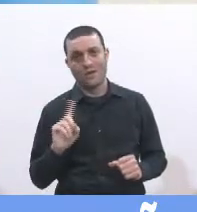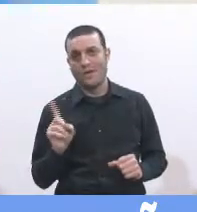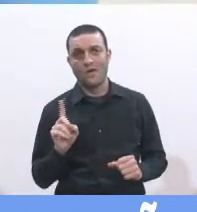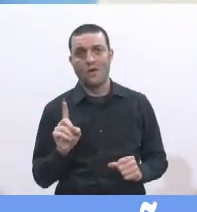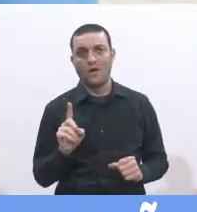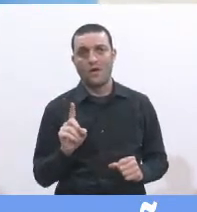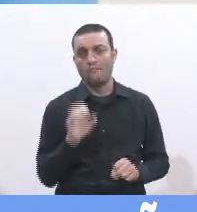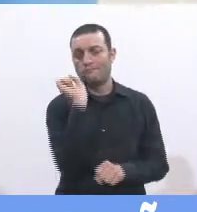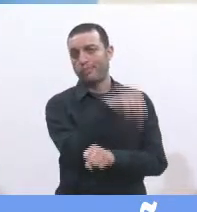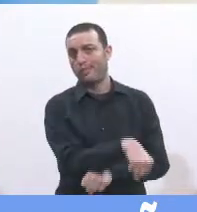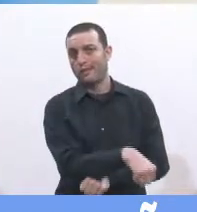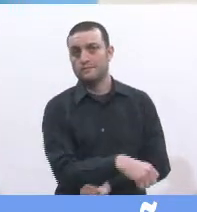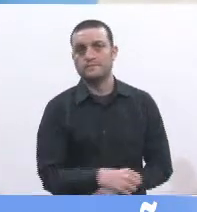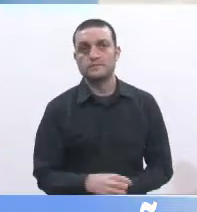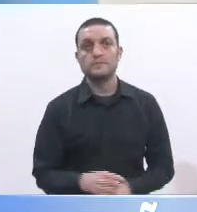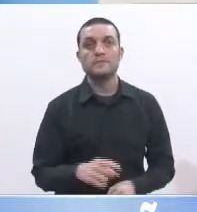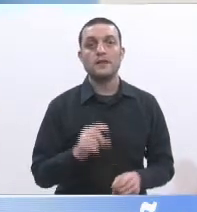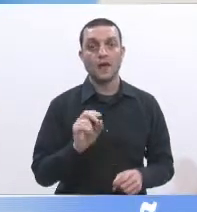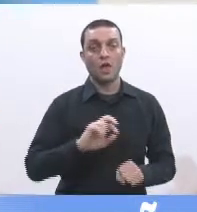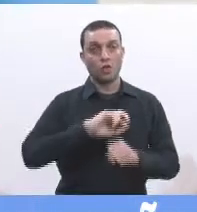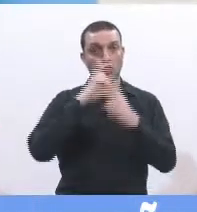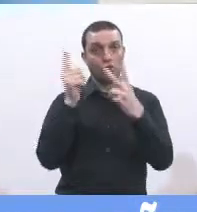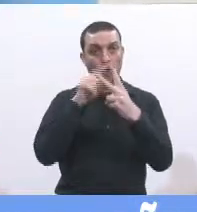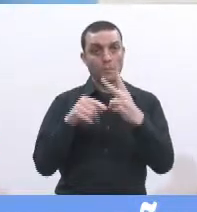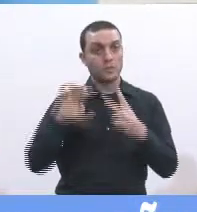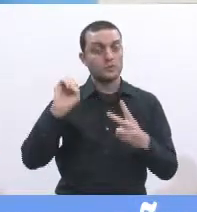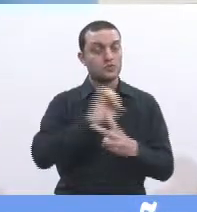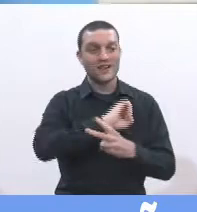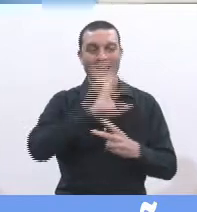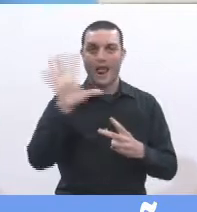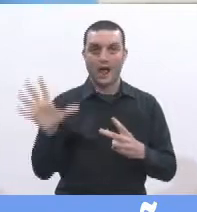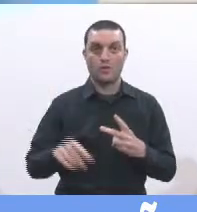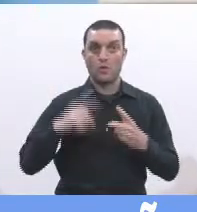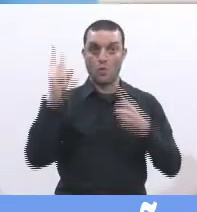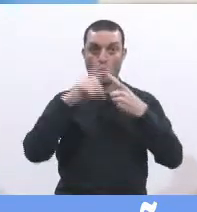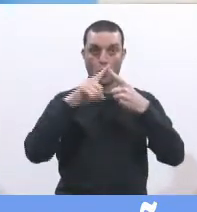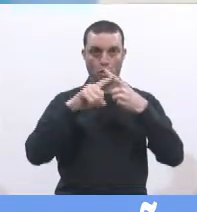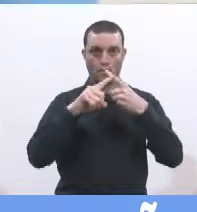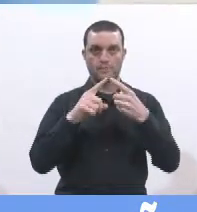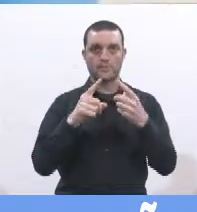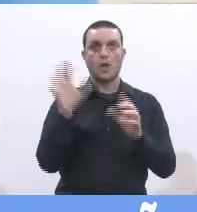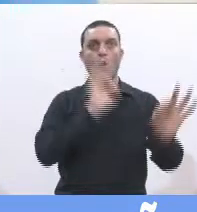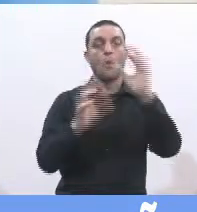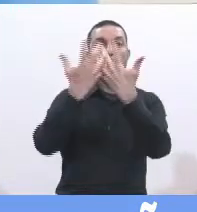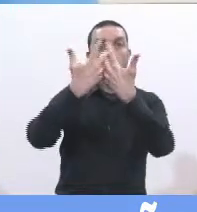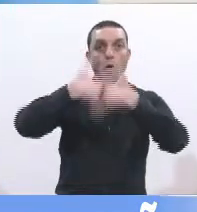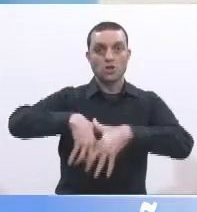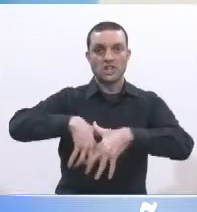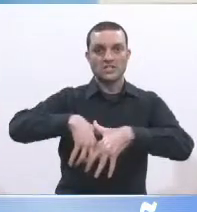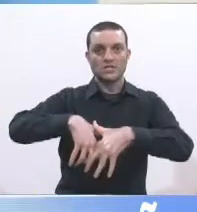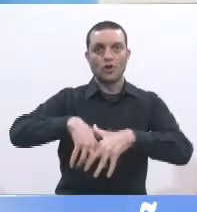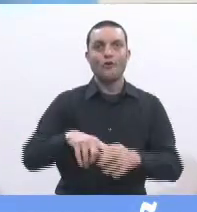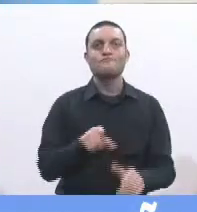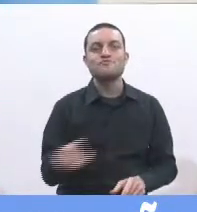mentirosos, pero me quedan claro 2 cosas en las plenarias. Una, este proyecto es inconstitucional. Viola